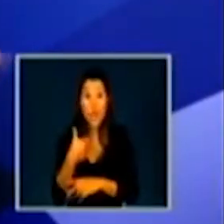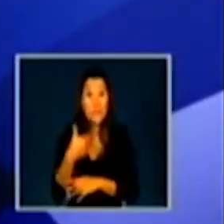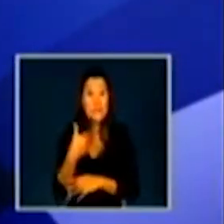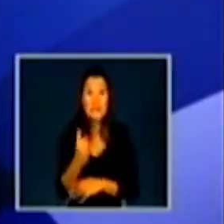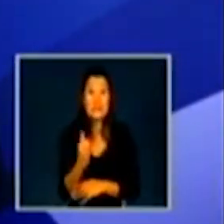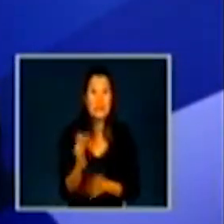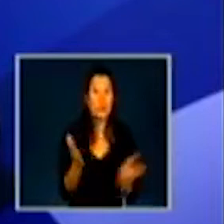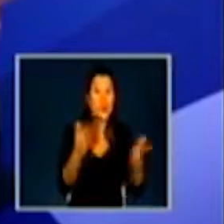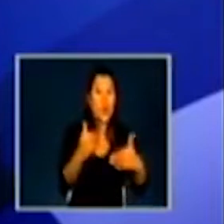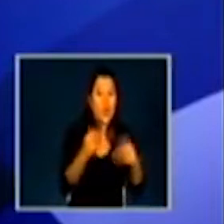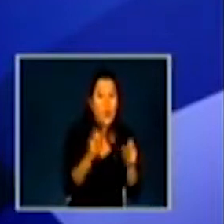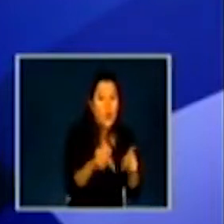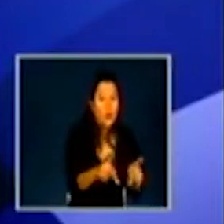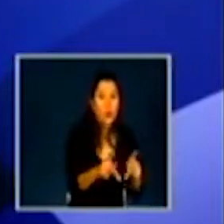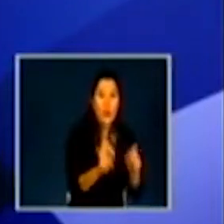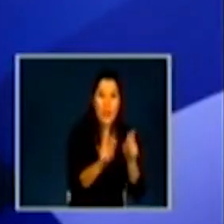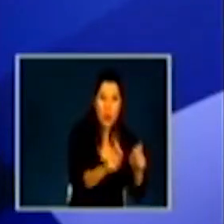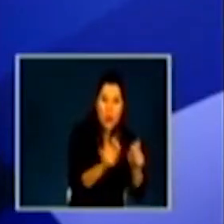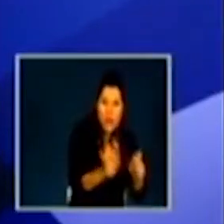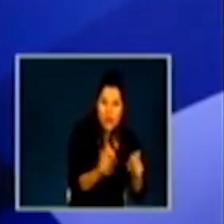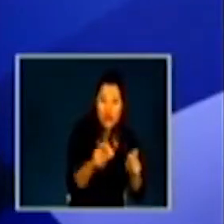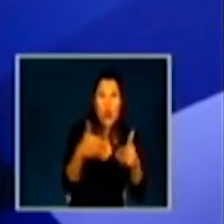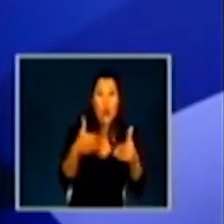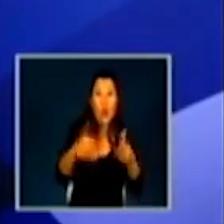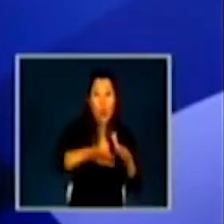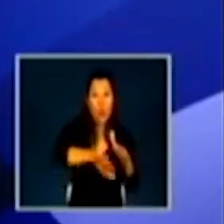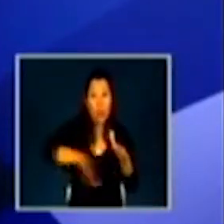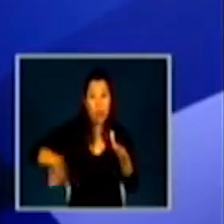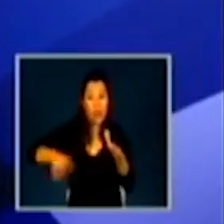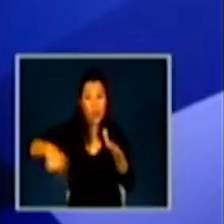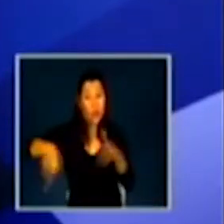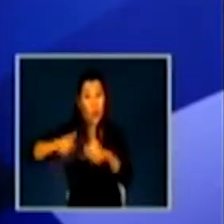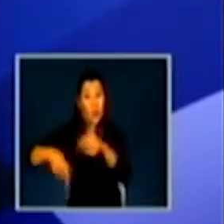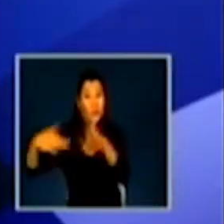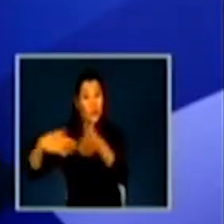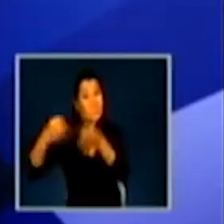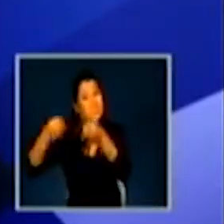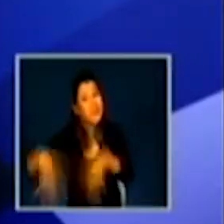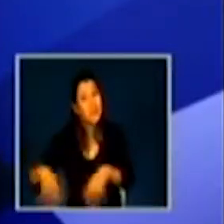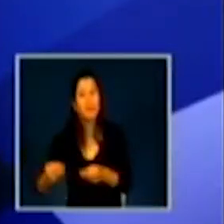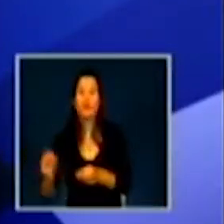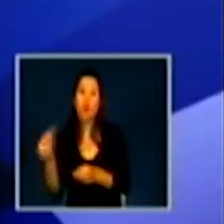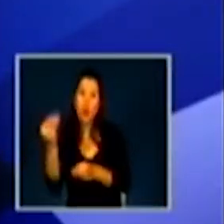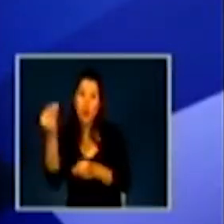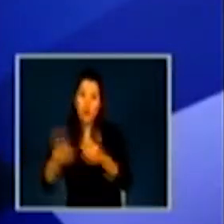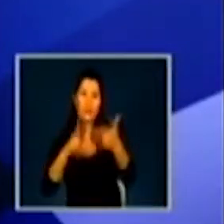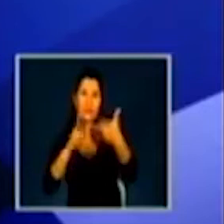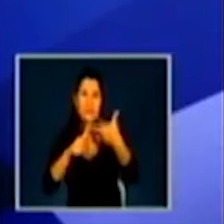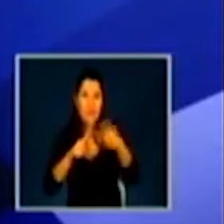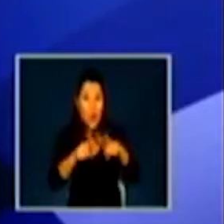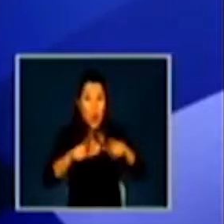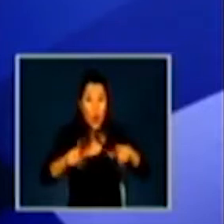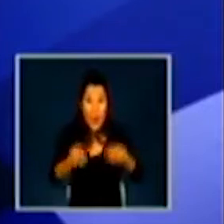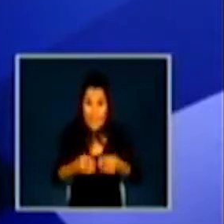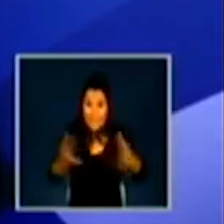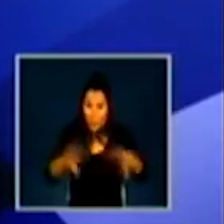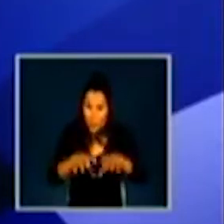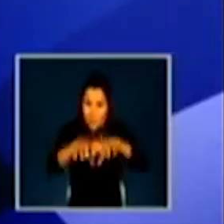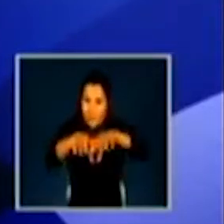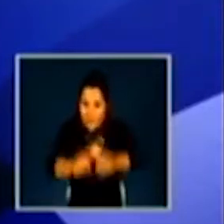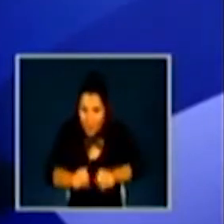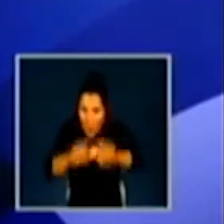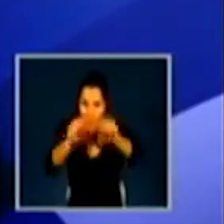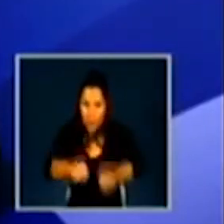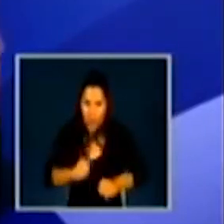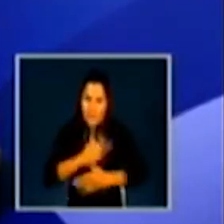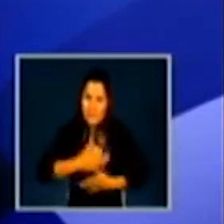oportunidades educativas, cuando hay exclusión educativa, perdemos a mucha de nuestra juventud ahí. 3, recuperación de espacios públicos. Y 4,